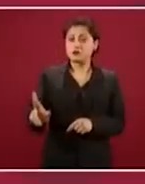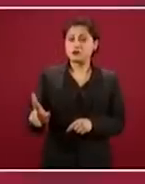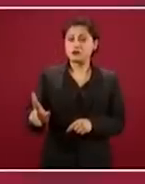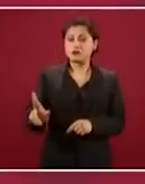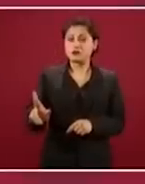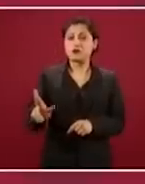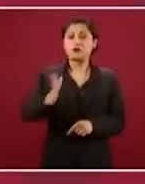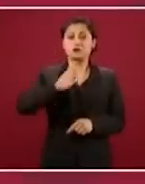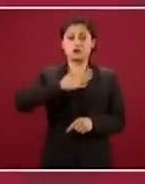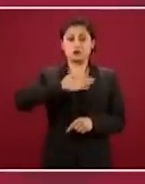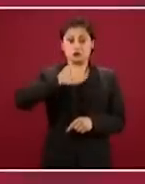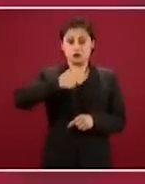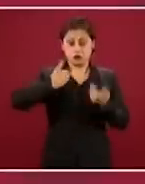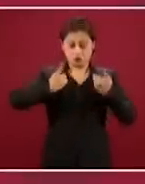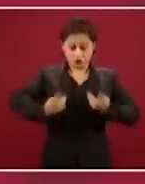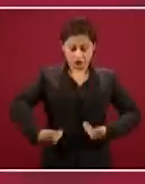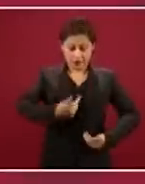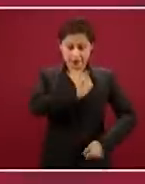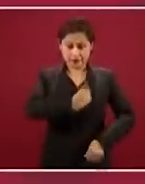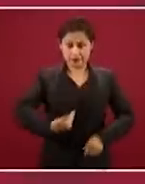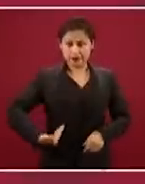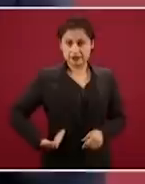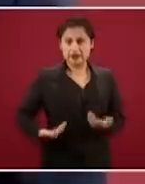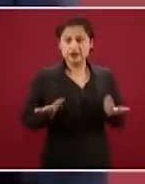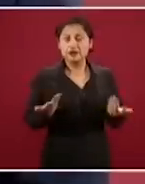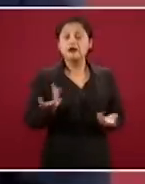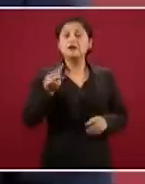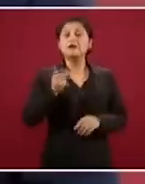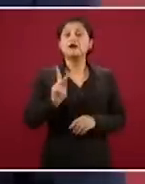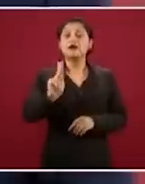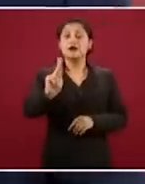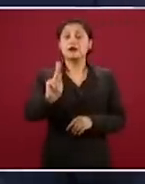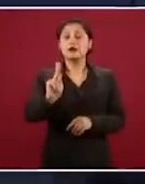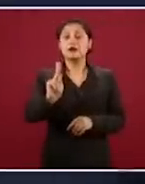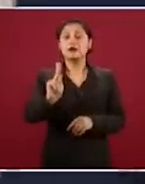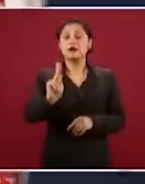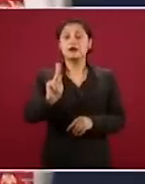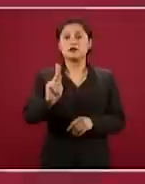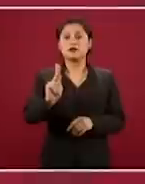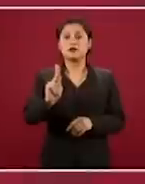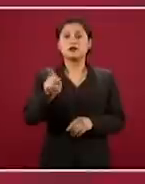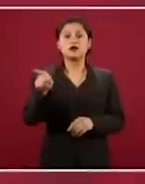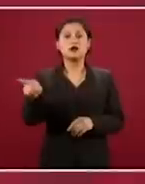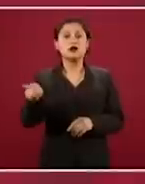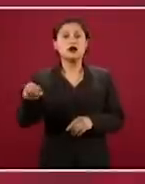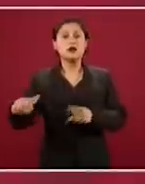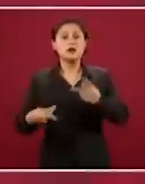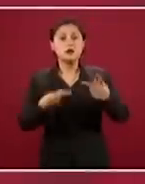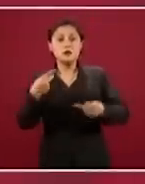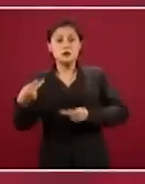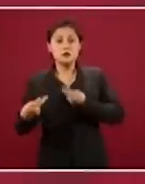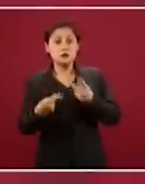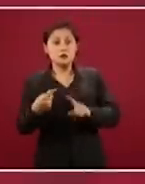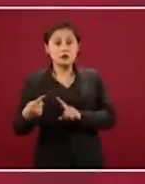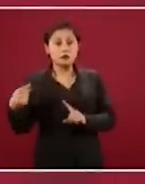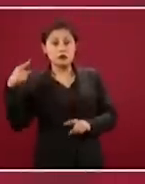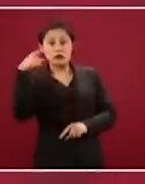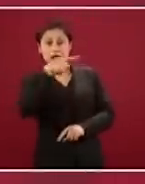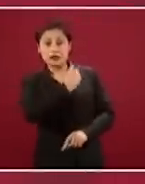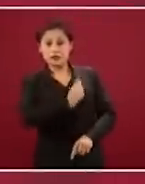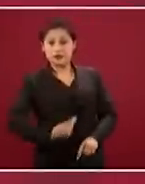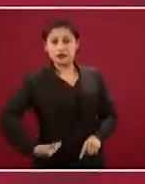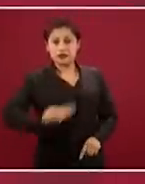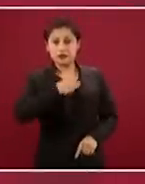dirigente, como jefe de Estado, pero ya meternos a lo que hace la presidenta municipal de